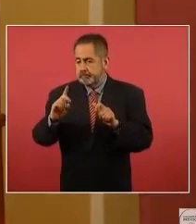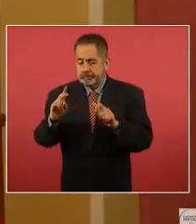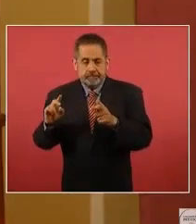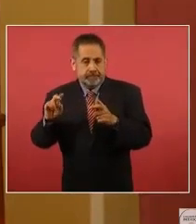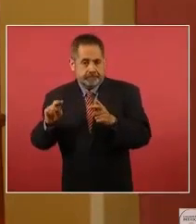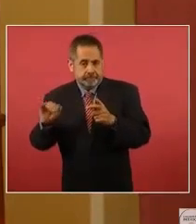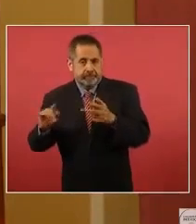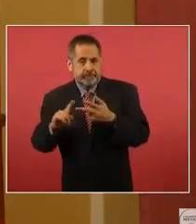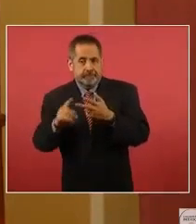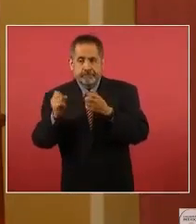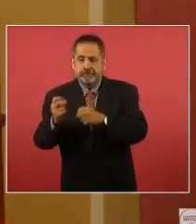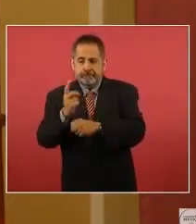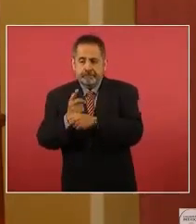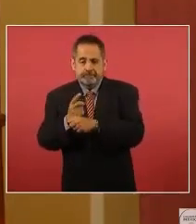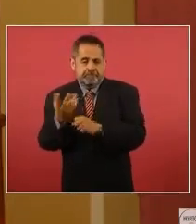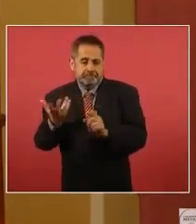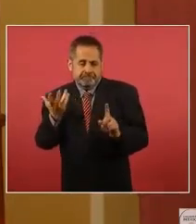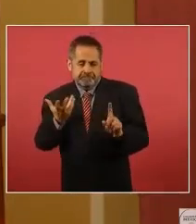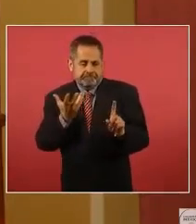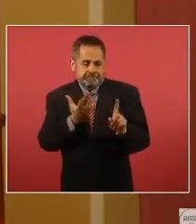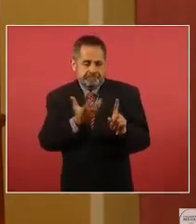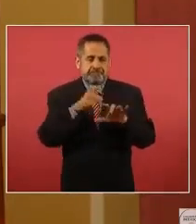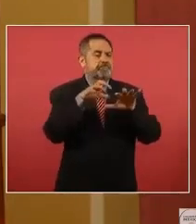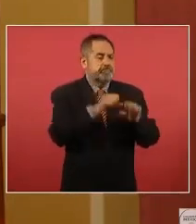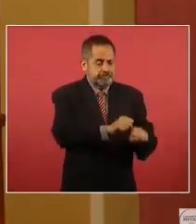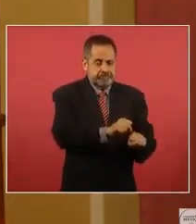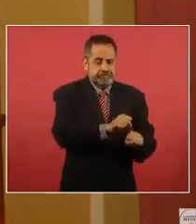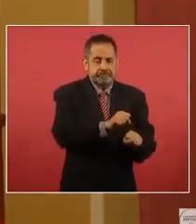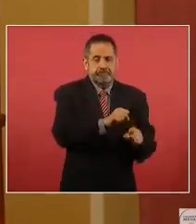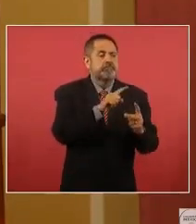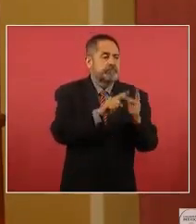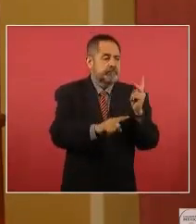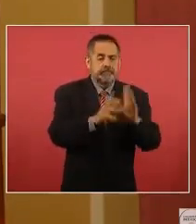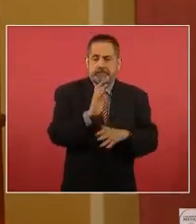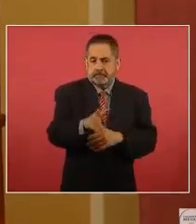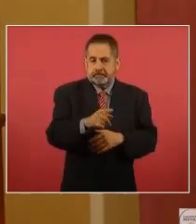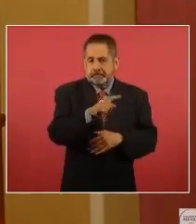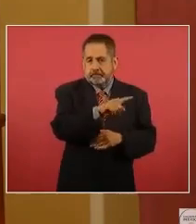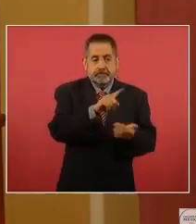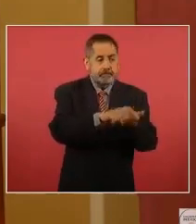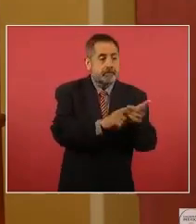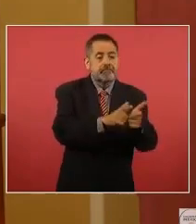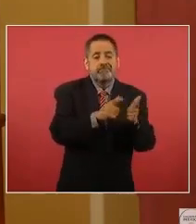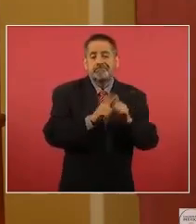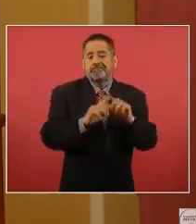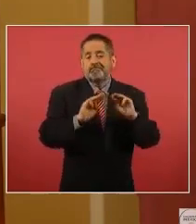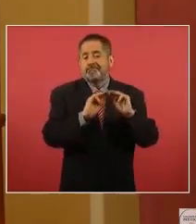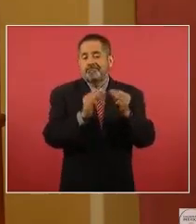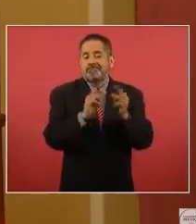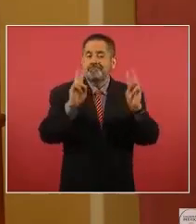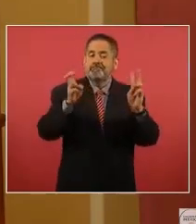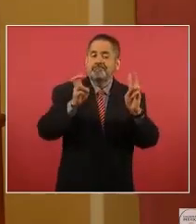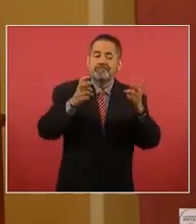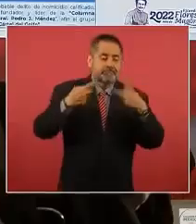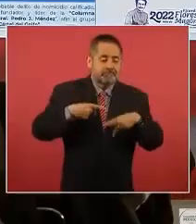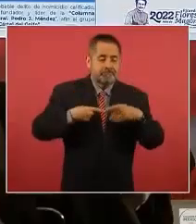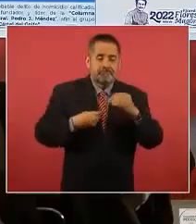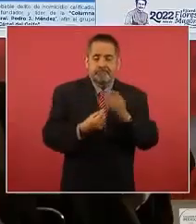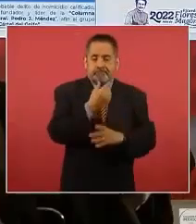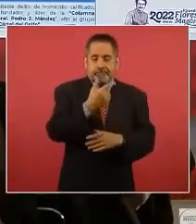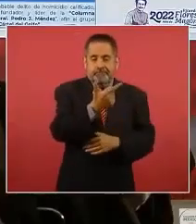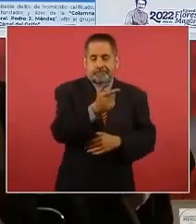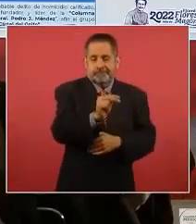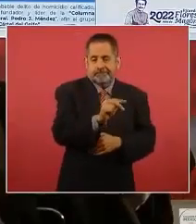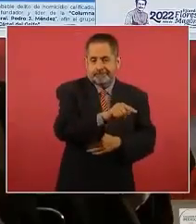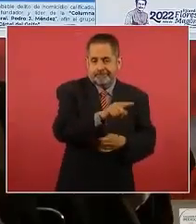secretaría de seguridad pública del estado estos también pertenecen a gente nueva afín al cártel del pacífico